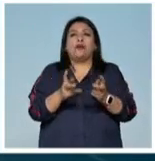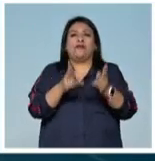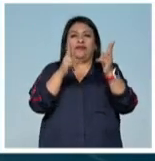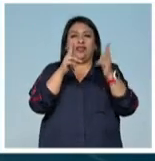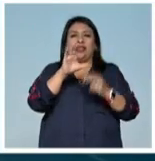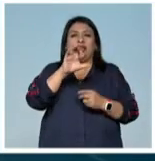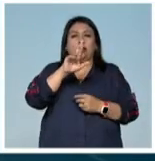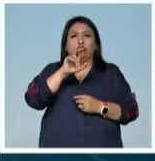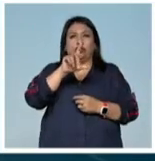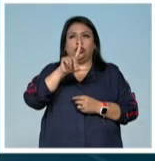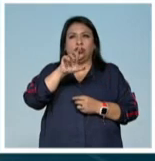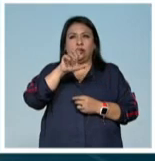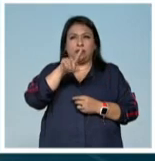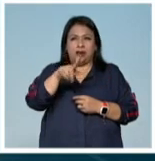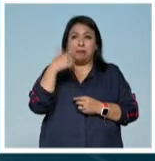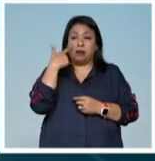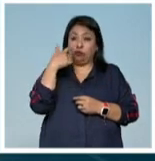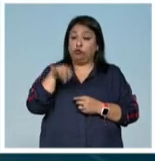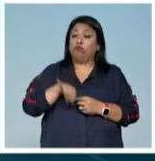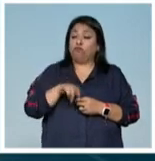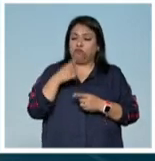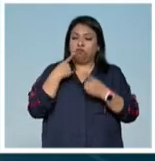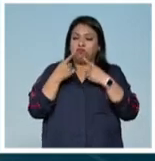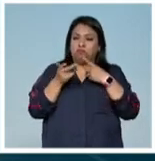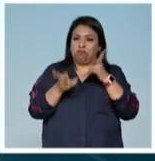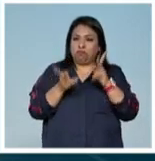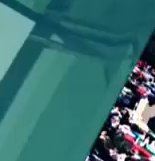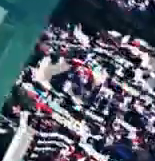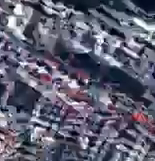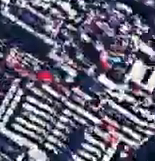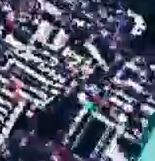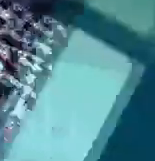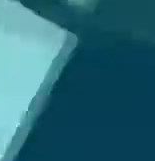Carlos Chimal y aquí les tenemos esta interesante conversación.